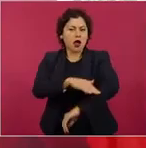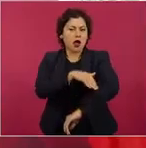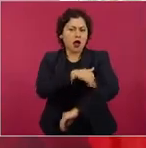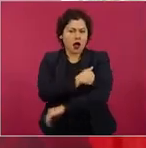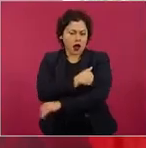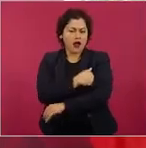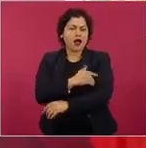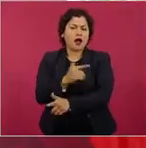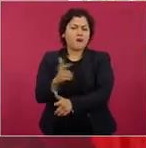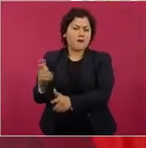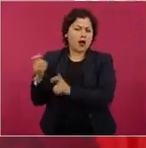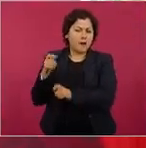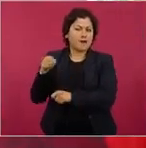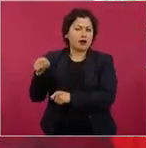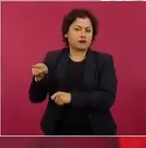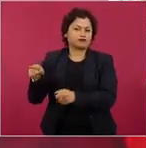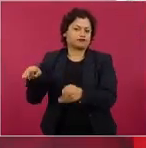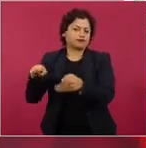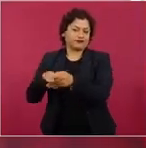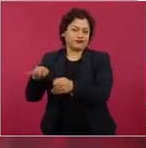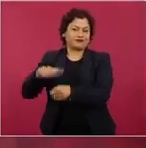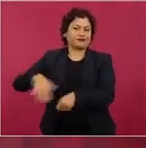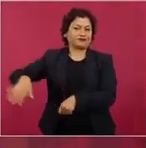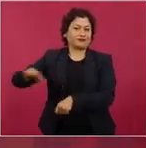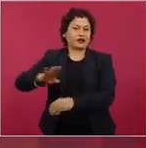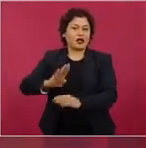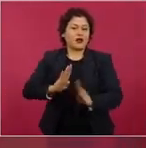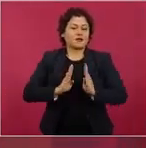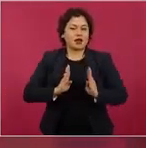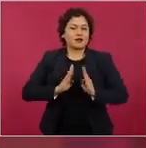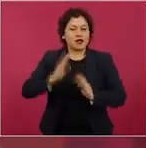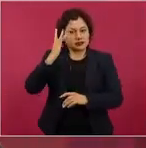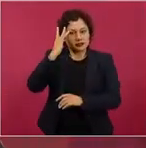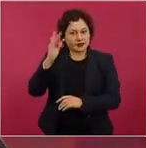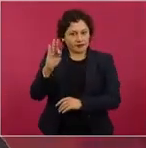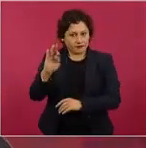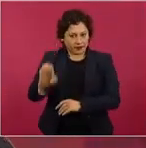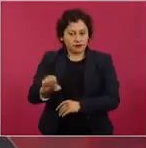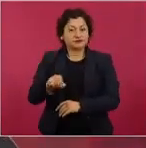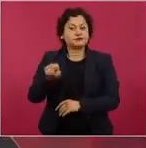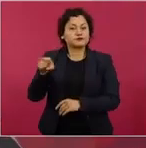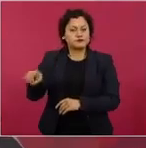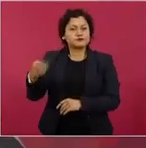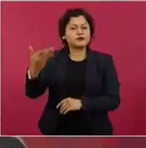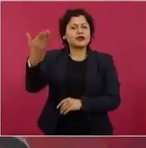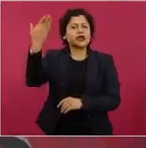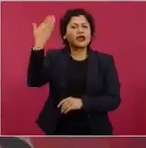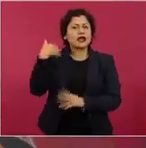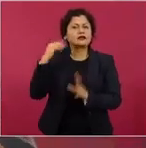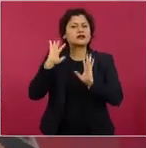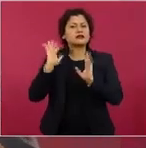Y ya habían hecho un avalúo para venderlo.